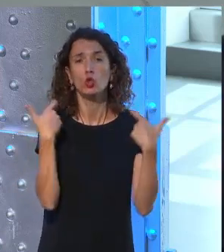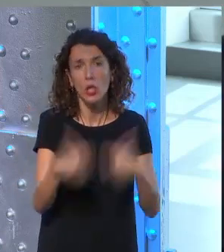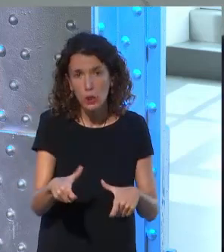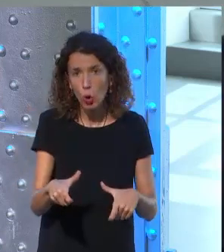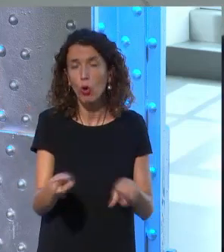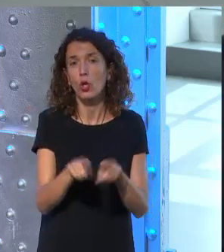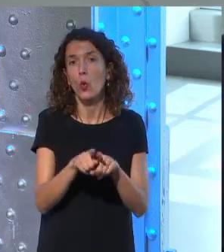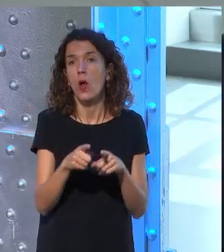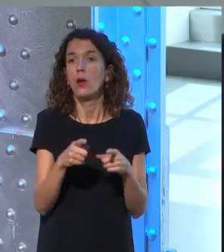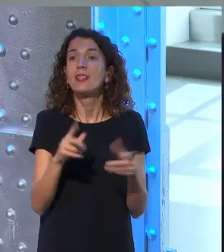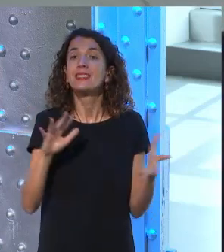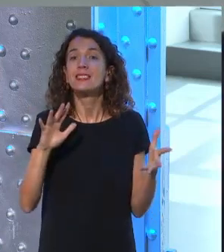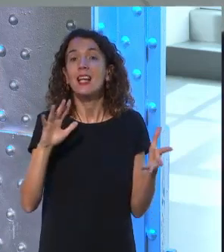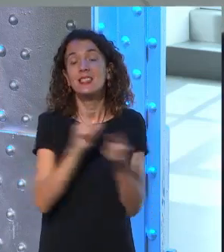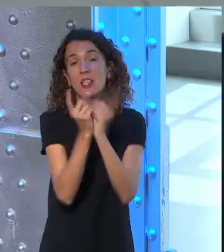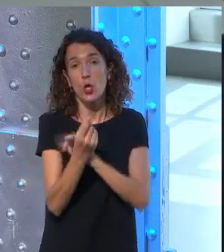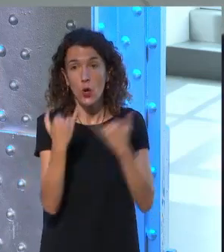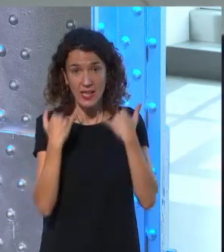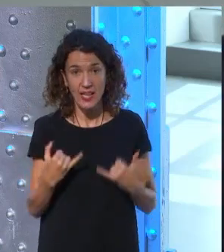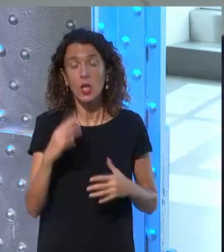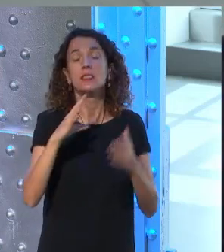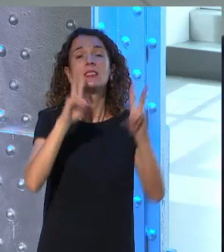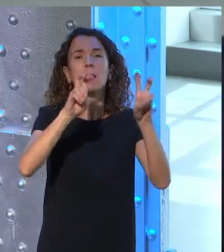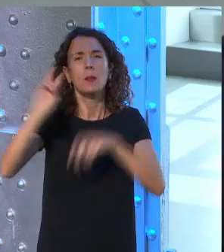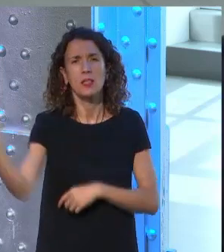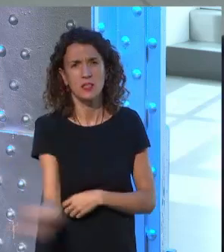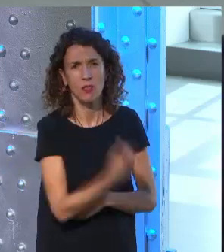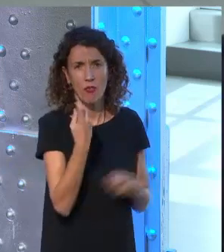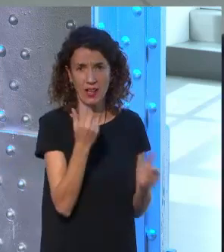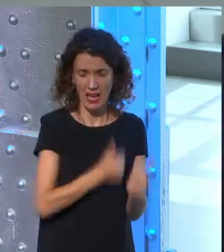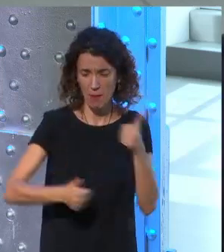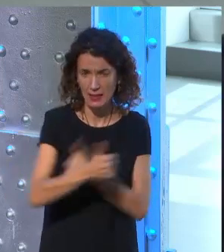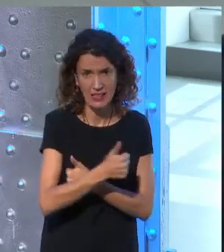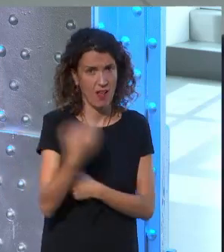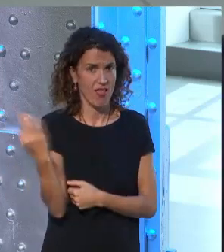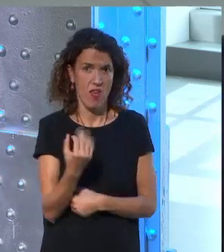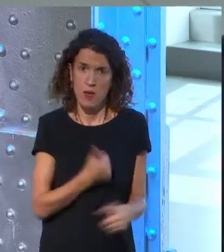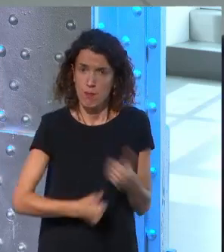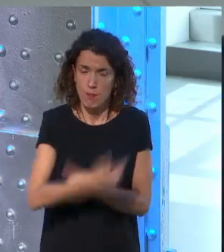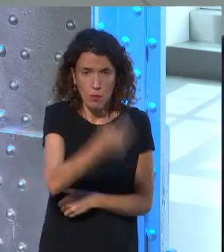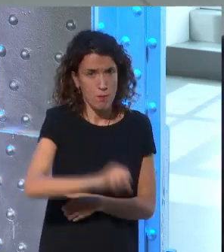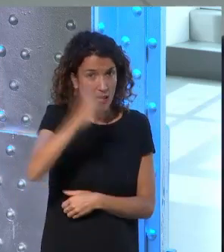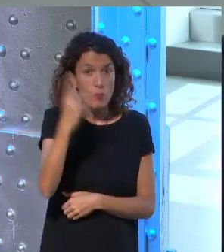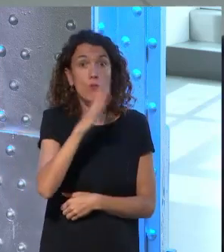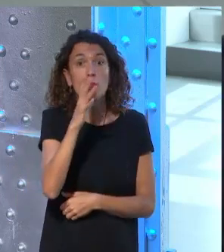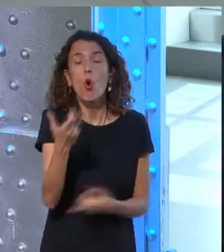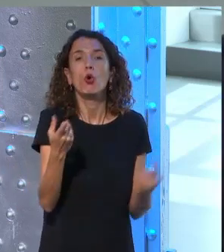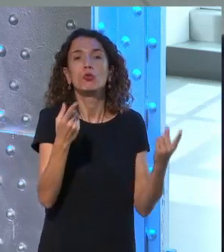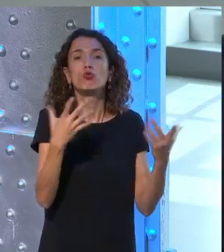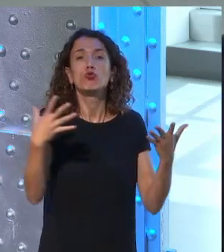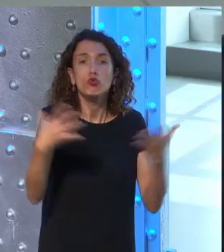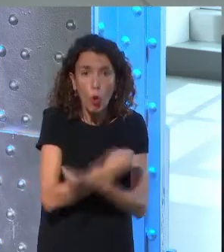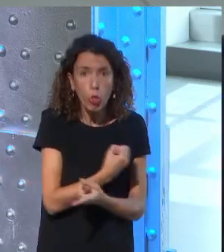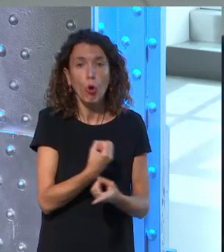sector de la transición energética, sino para otros muchos temas. Hay 17 ODS que hay que resolver, pero empatía, empatía, porque hay que resolverlo